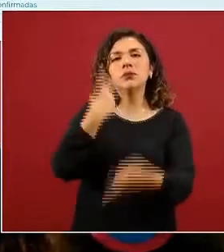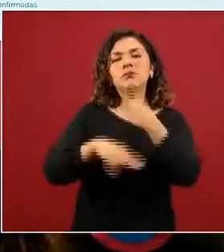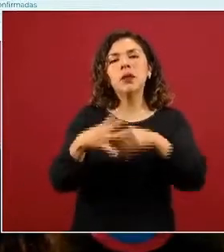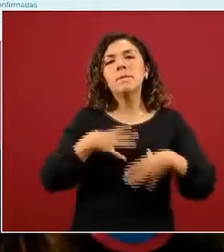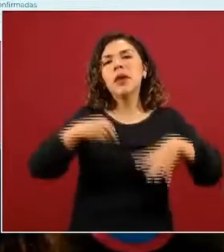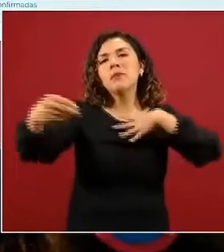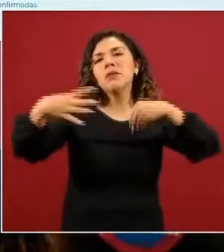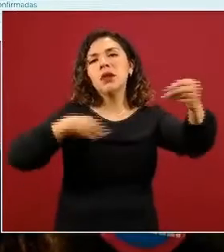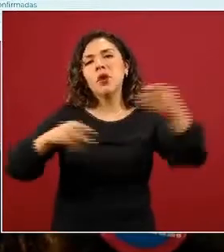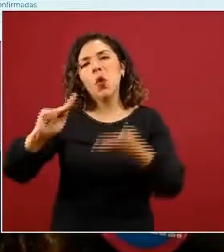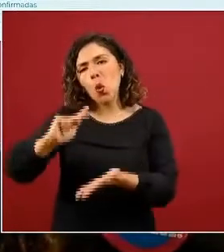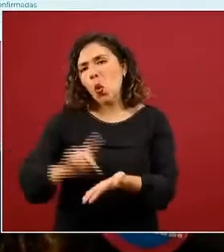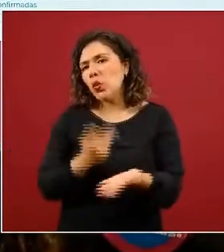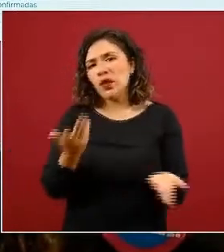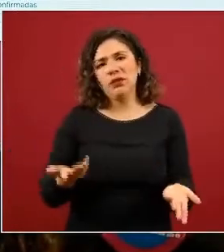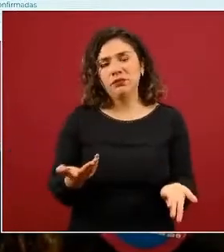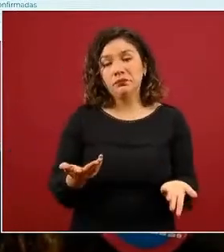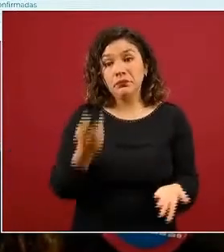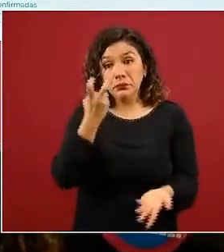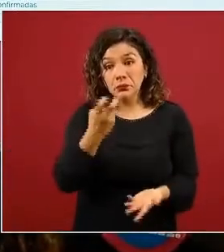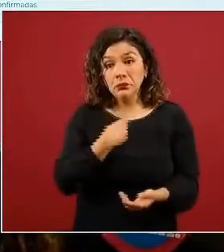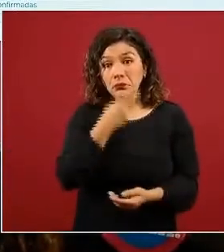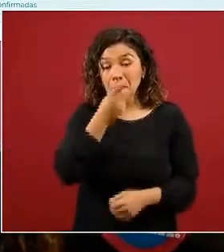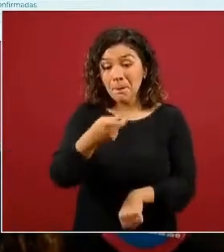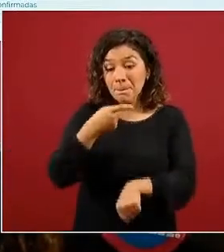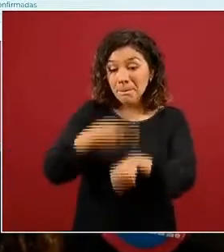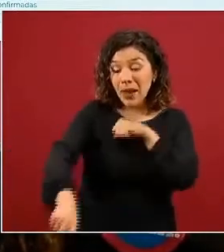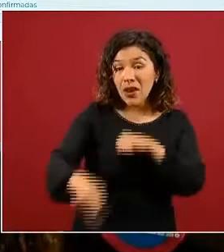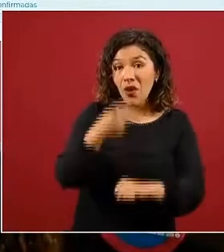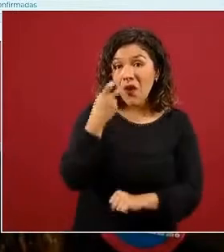repunte de la epidemia. Y hemos dicho que este riesgo